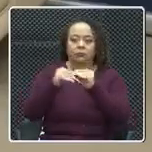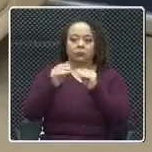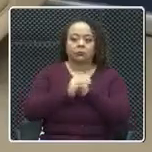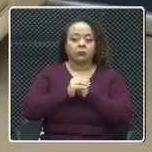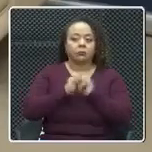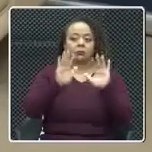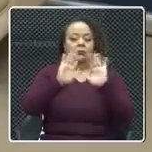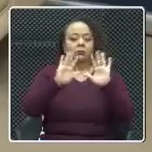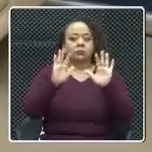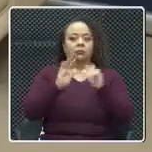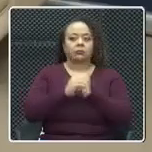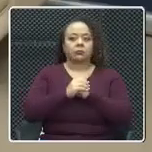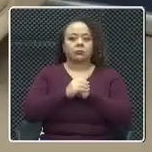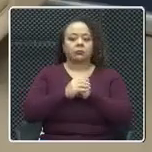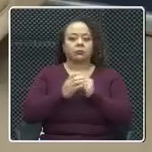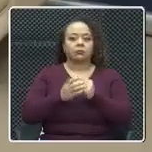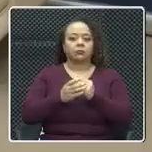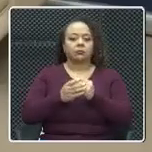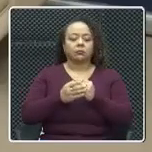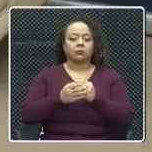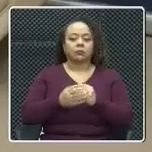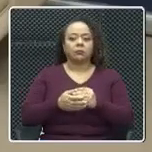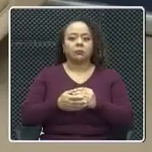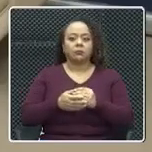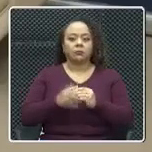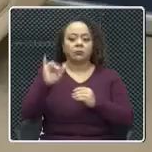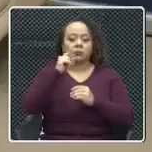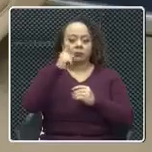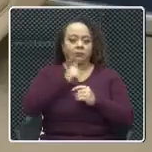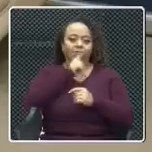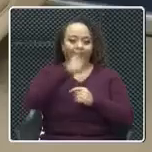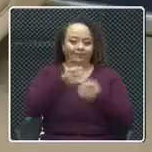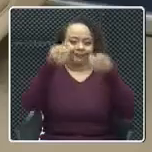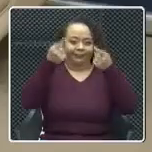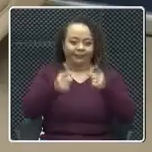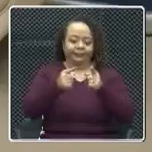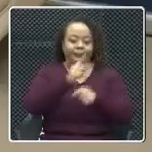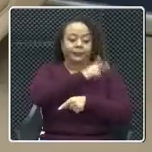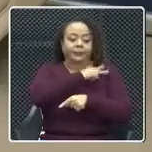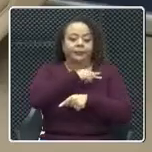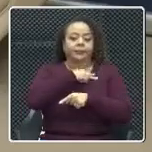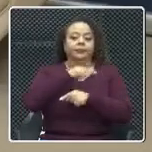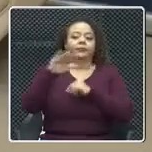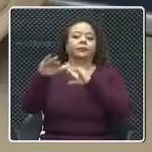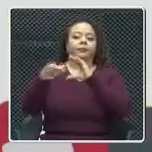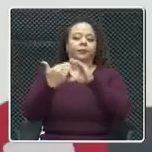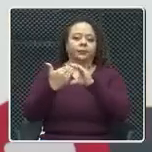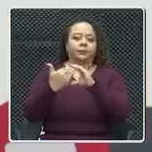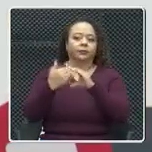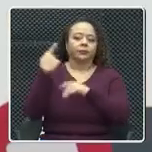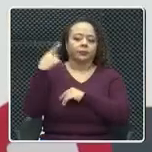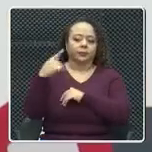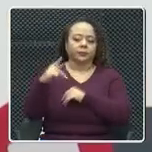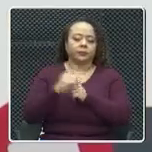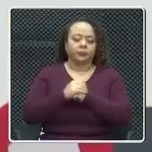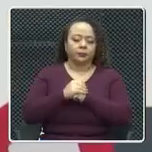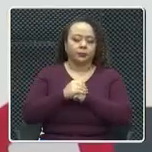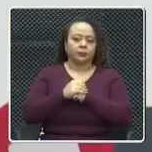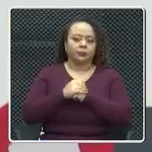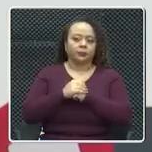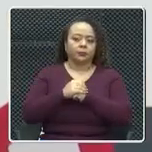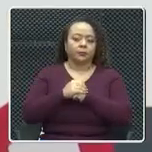más? No, es casi que un hecho que cuando un patrono nos envía un riesgo,